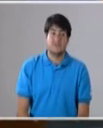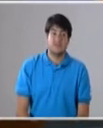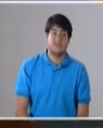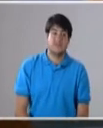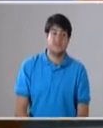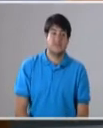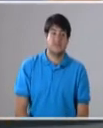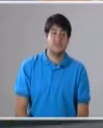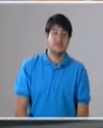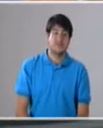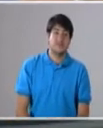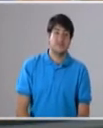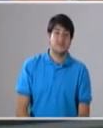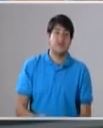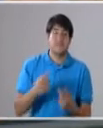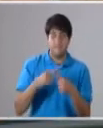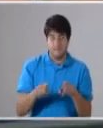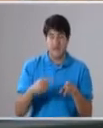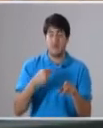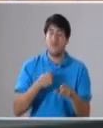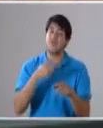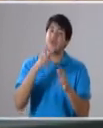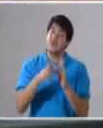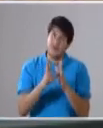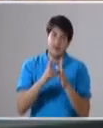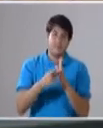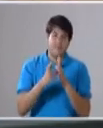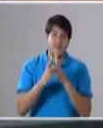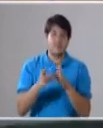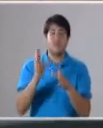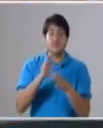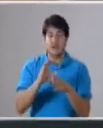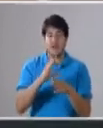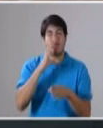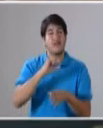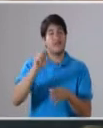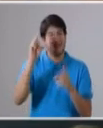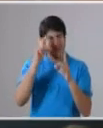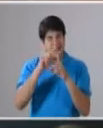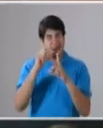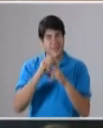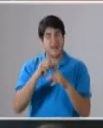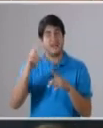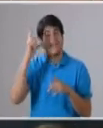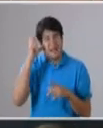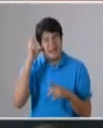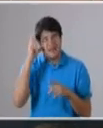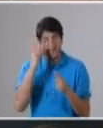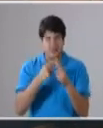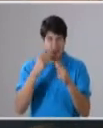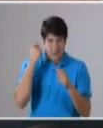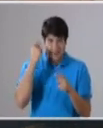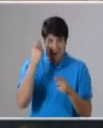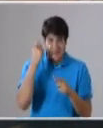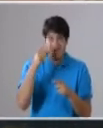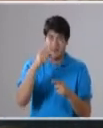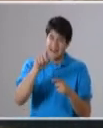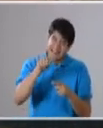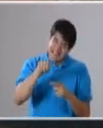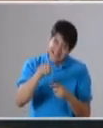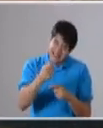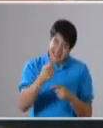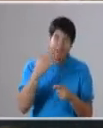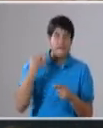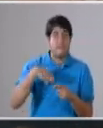Pero el asunto, vuelvo otra vez a la carga, el asunto es que la palabra llamado, es decir, escuchar, es la clave, es la llave